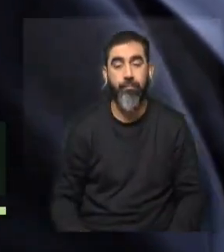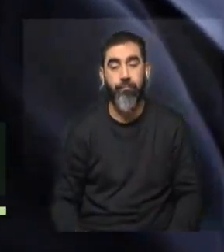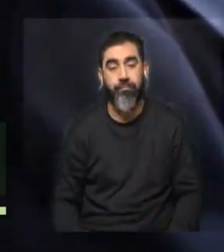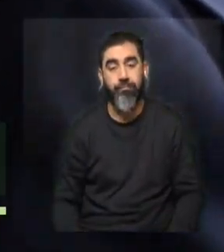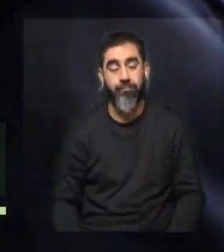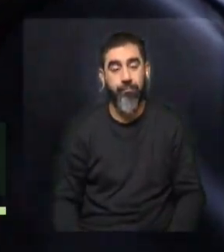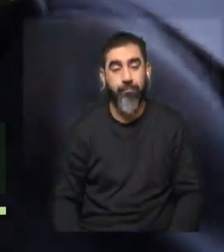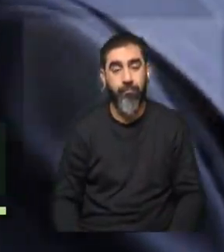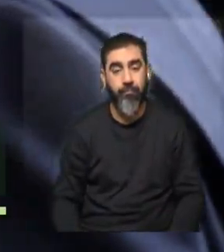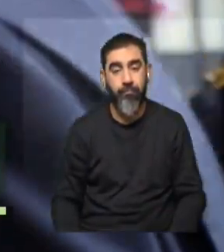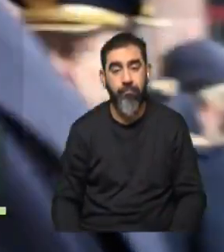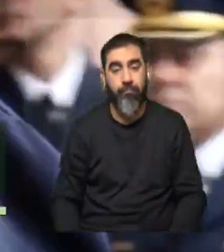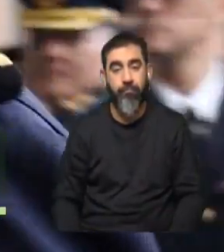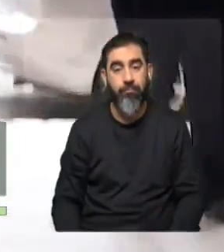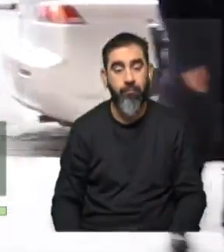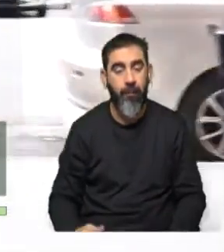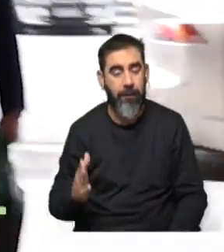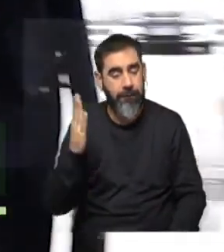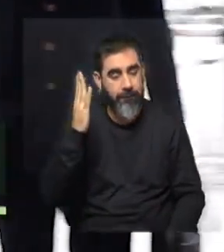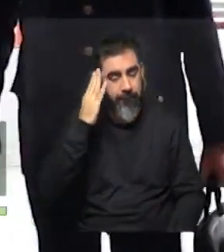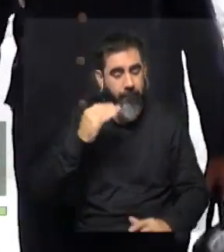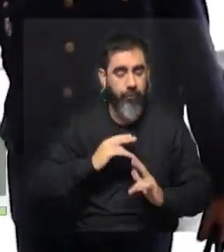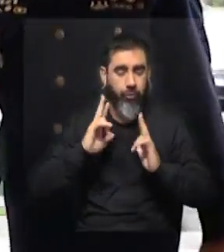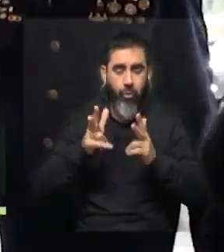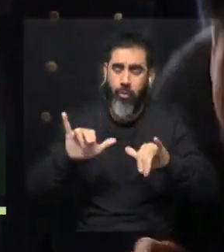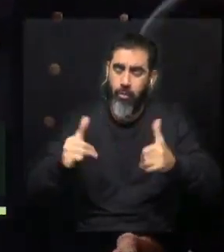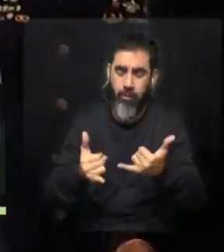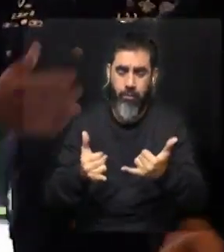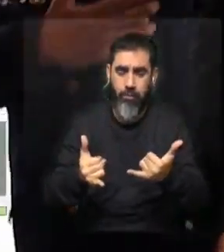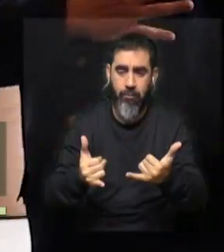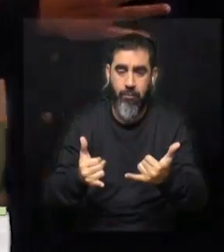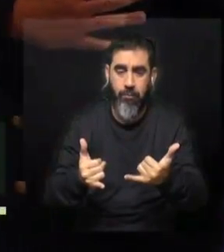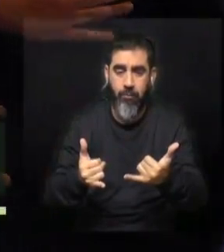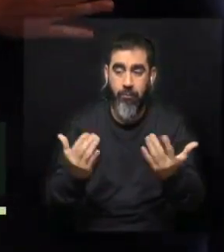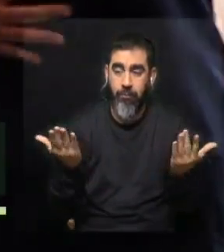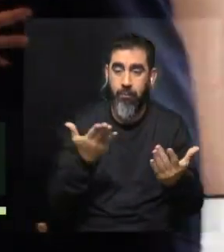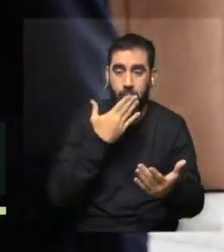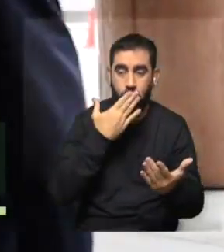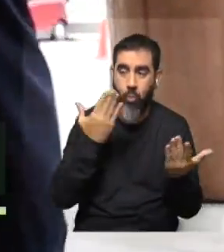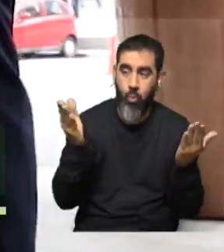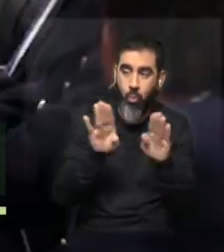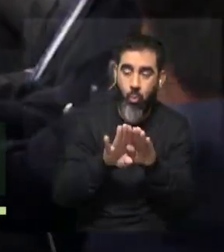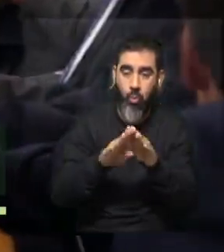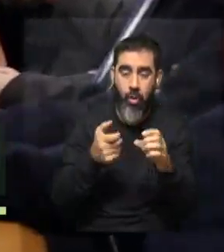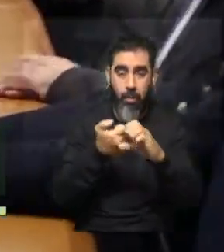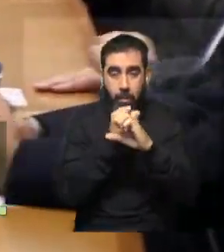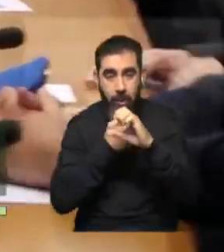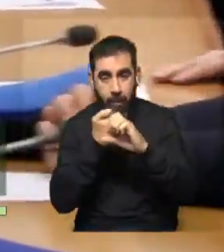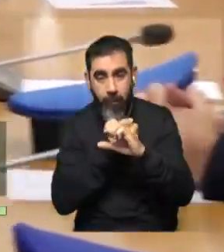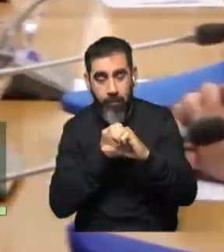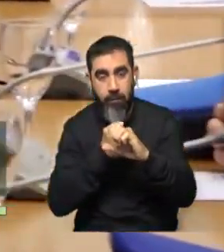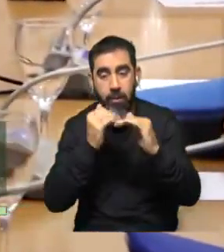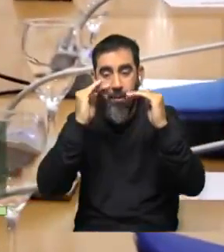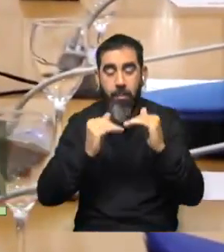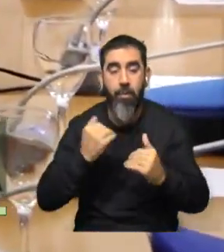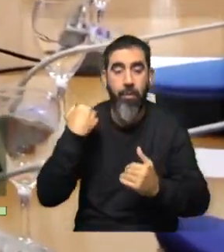todos saben lo he dicho hasta el cansancio cada vez que cerramos una boca de pasta base baja